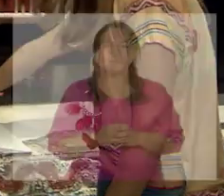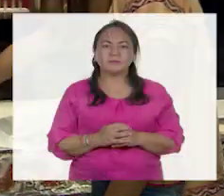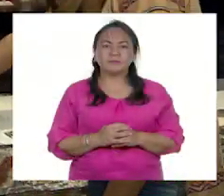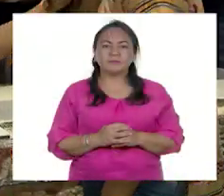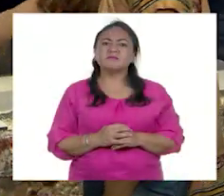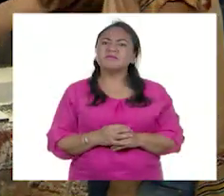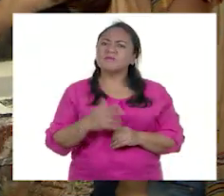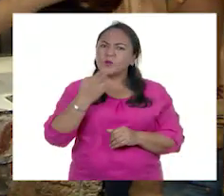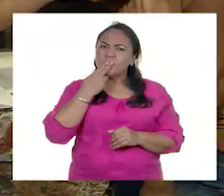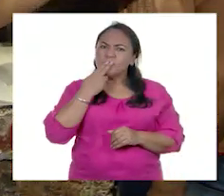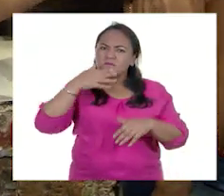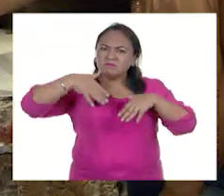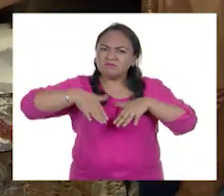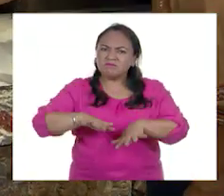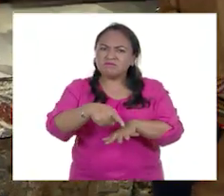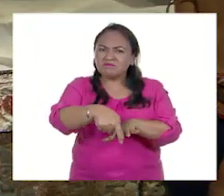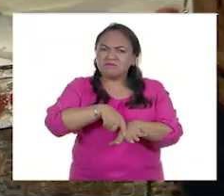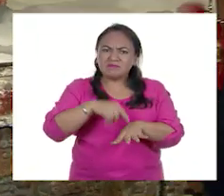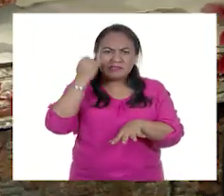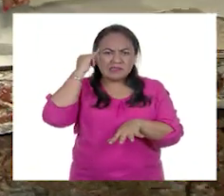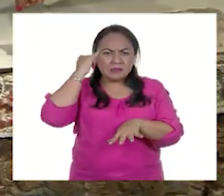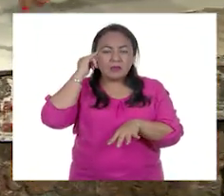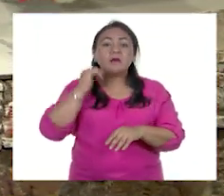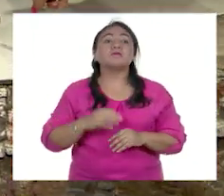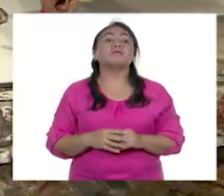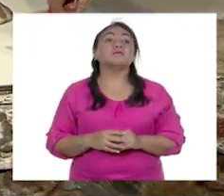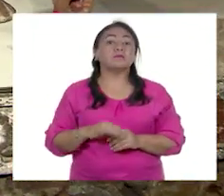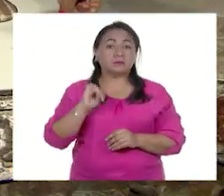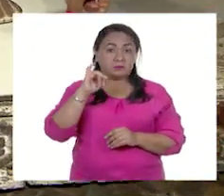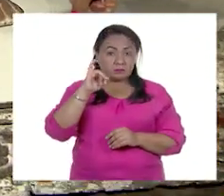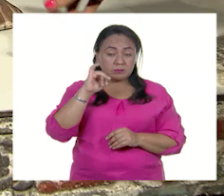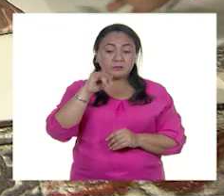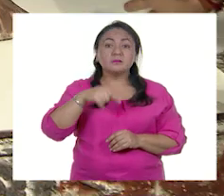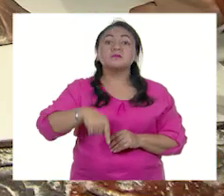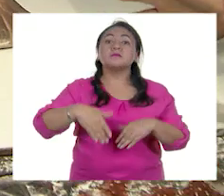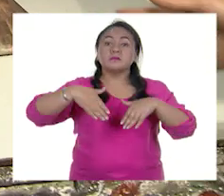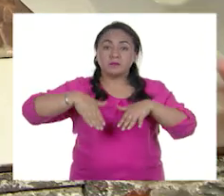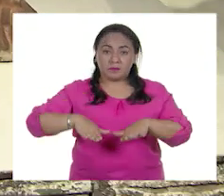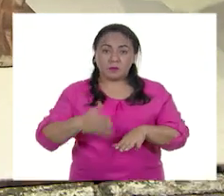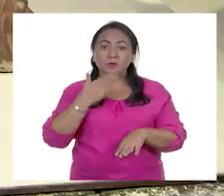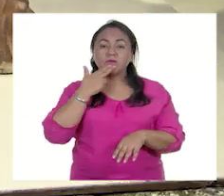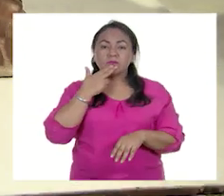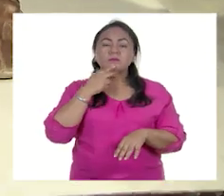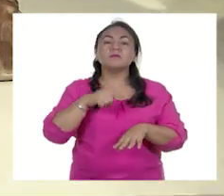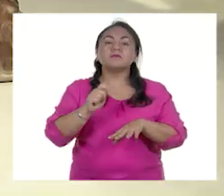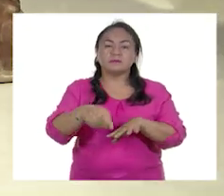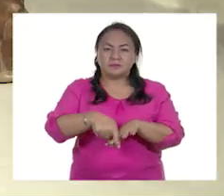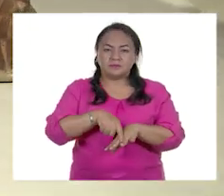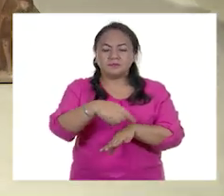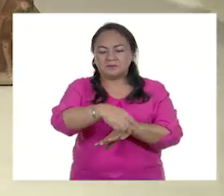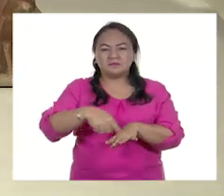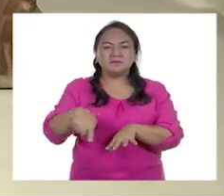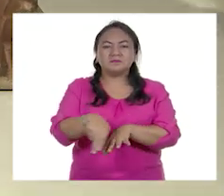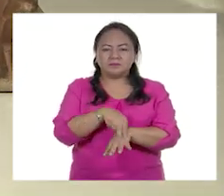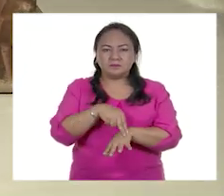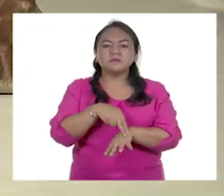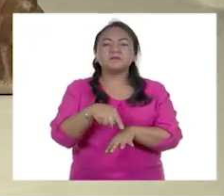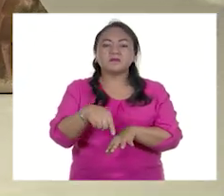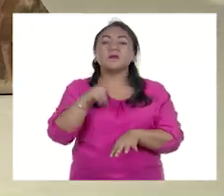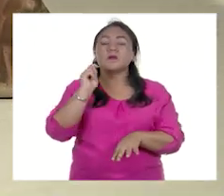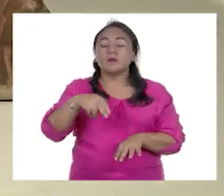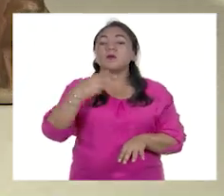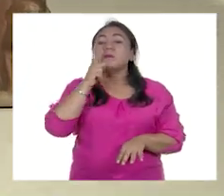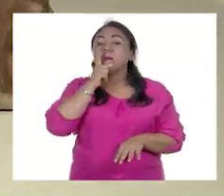¿Usaban guaraches? ¿Estos Claro, son los guaraches? claro, eran descalzos. sandalias, y te voy a decir una cosa, la